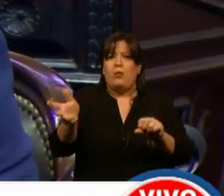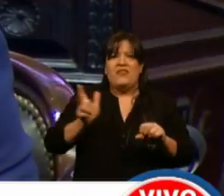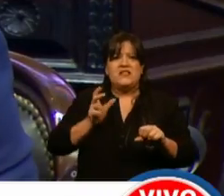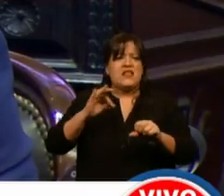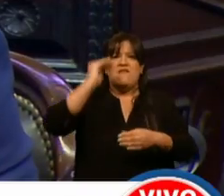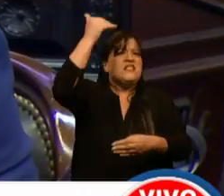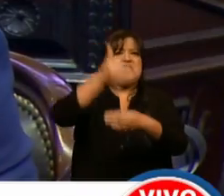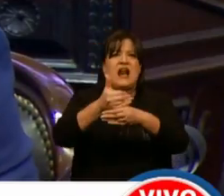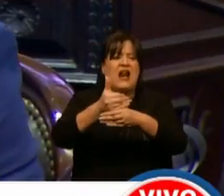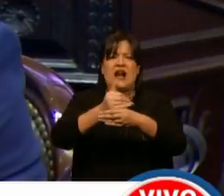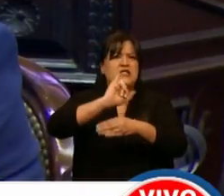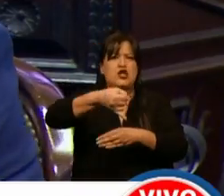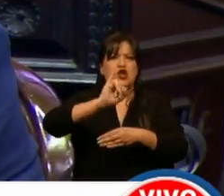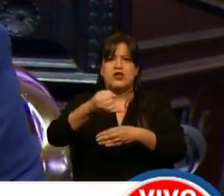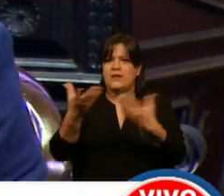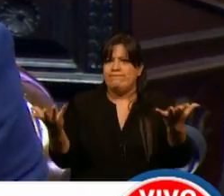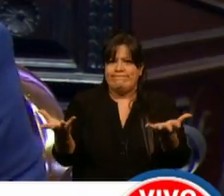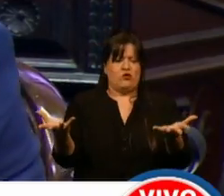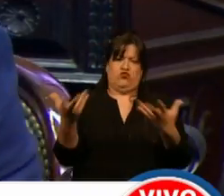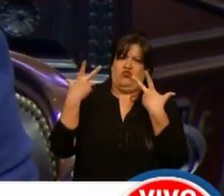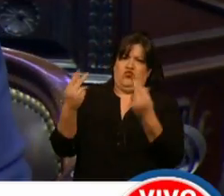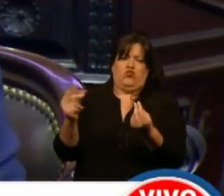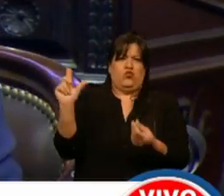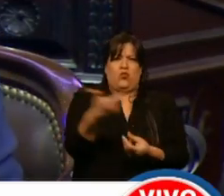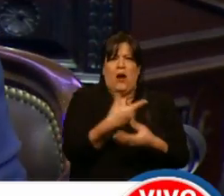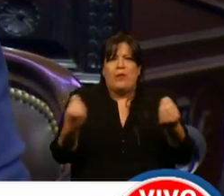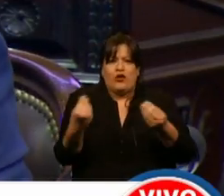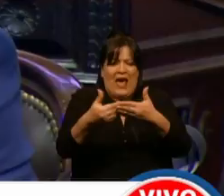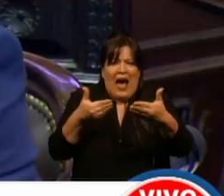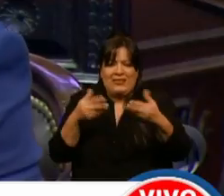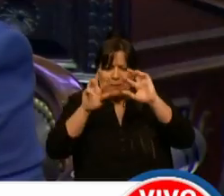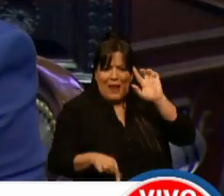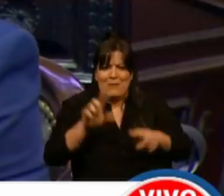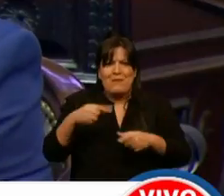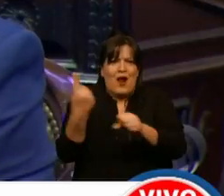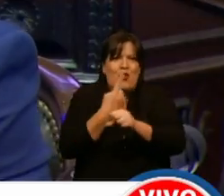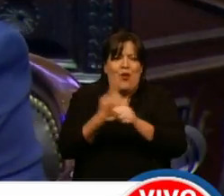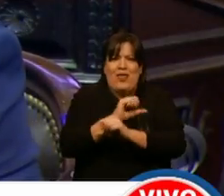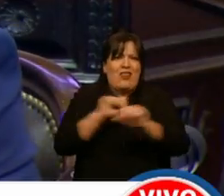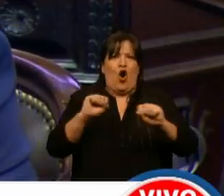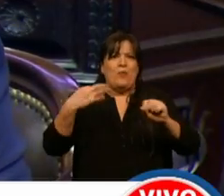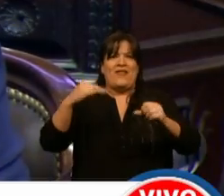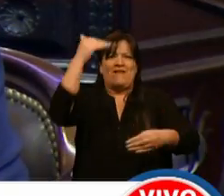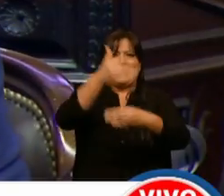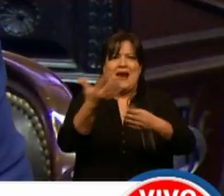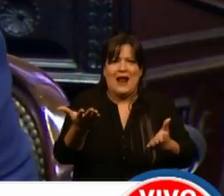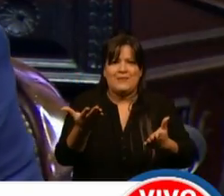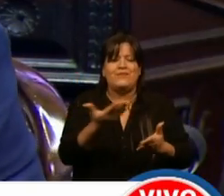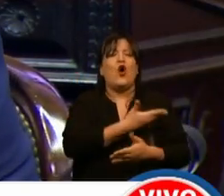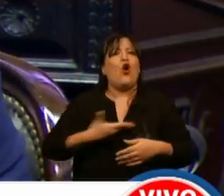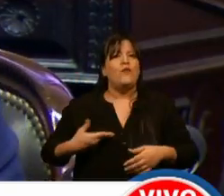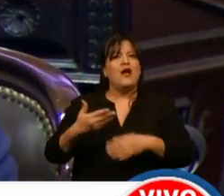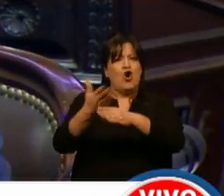cerrar por completo claramente eso es inaceptable porque no da previsibilidad el gobierno en un